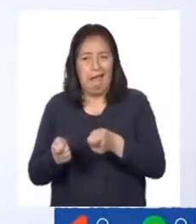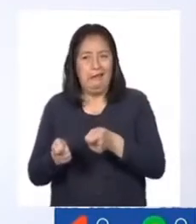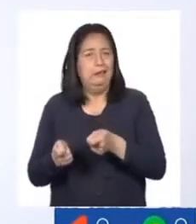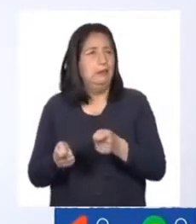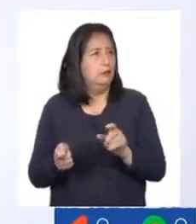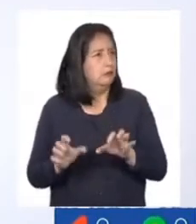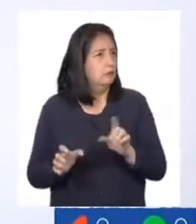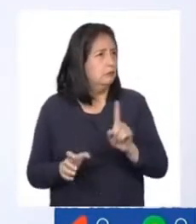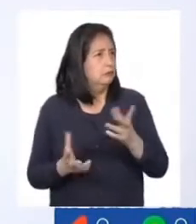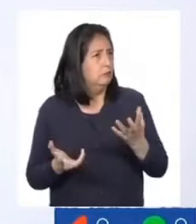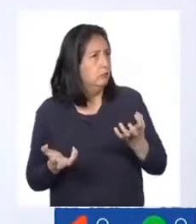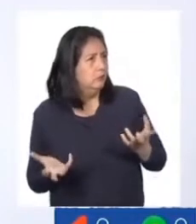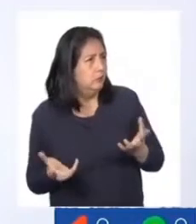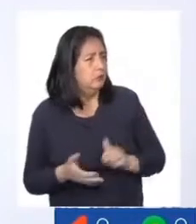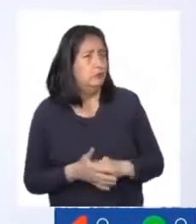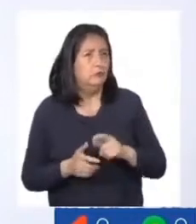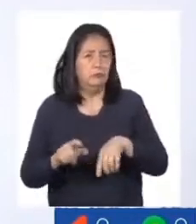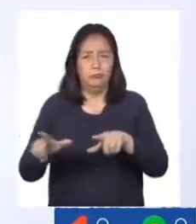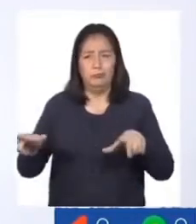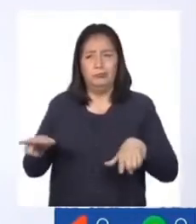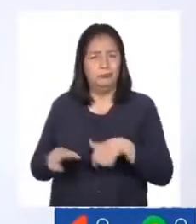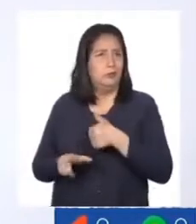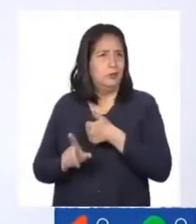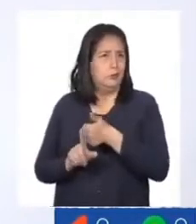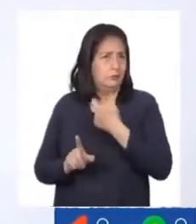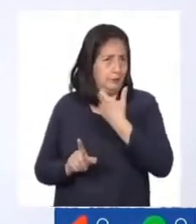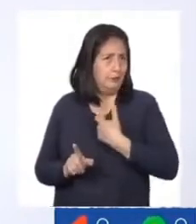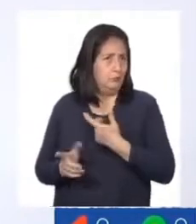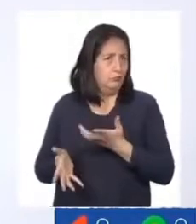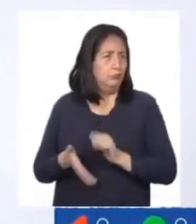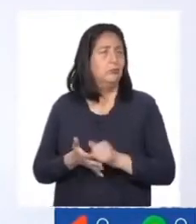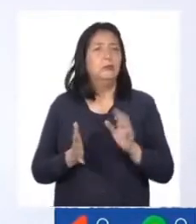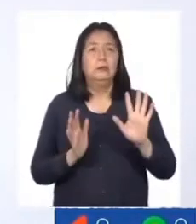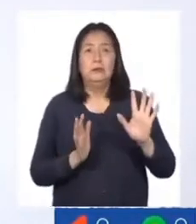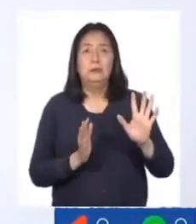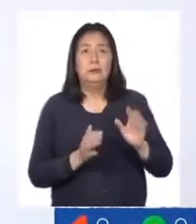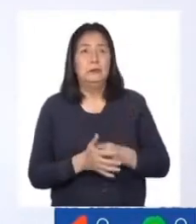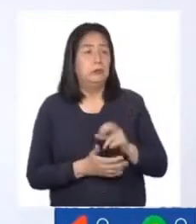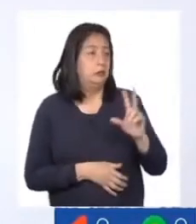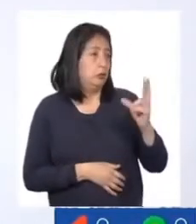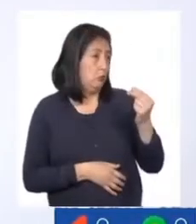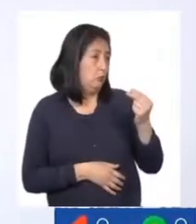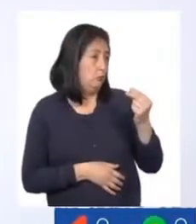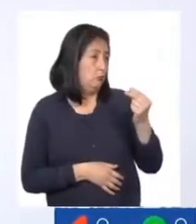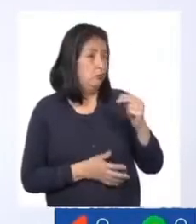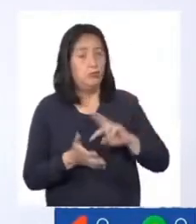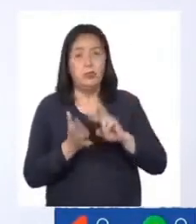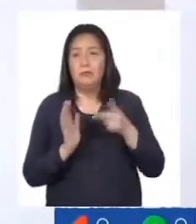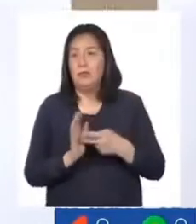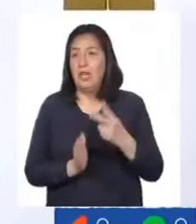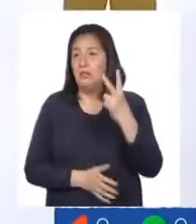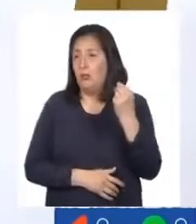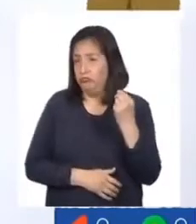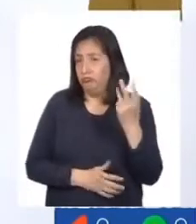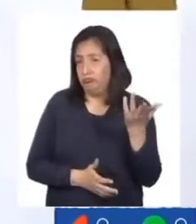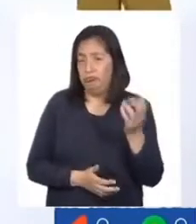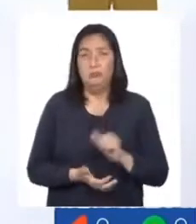hacer algo que no quieren con su espacio personal. Además, si alguien nos dice que no, es no.